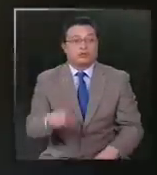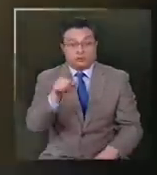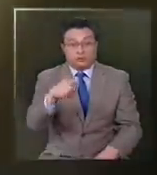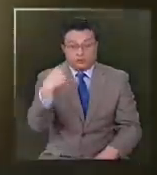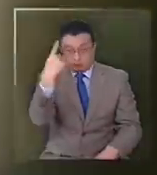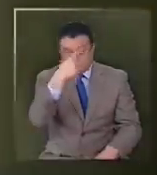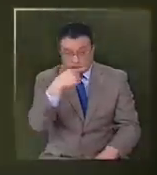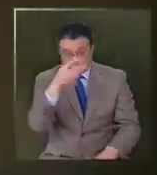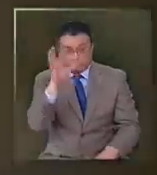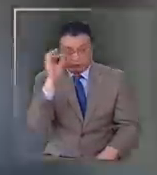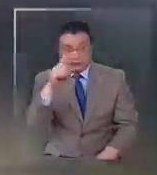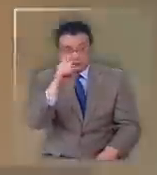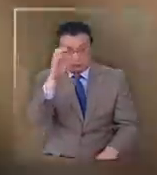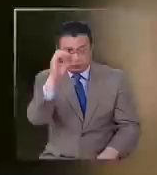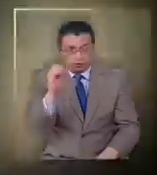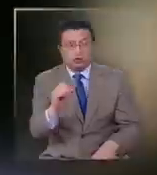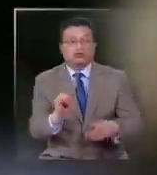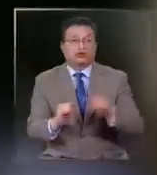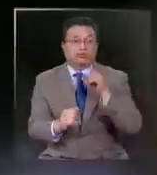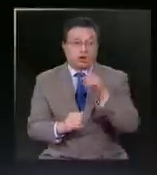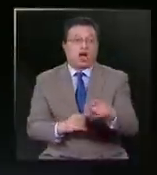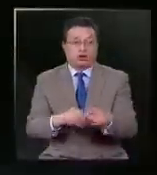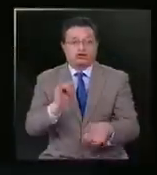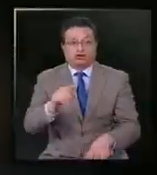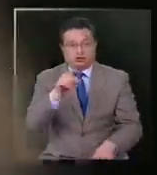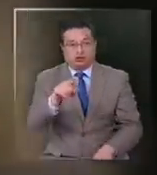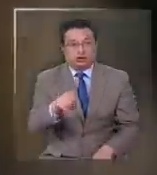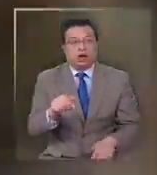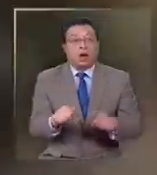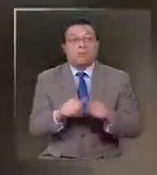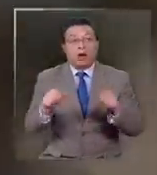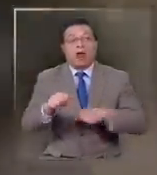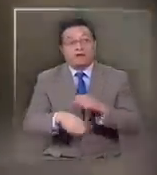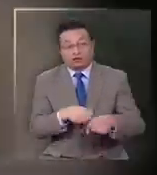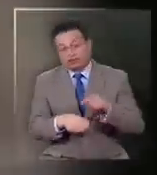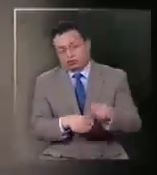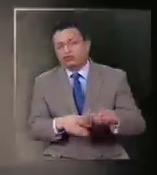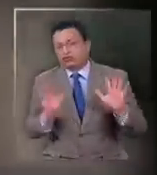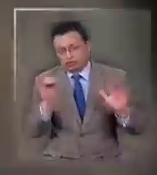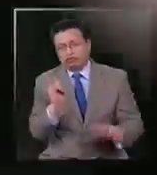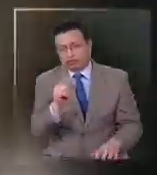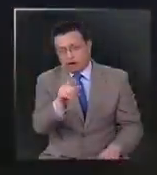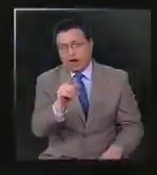reconoce cien por ciento el tiempo para esta persona también también